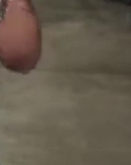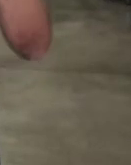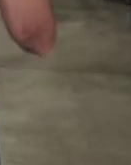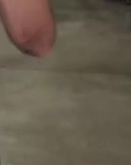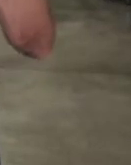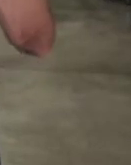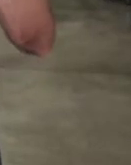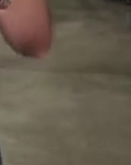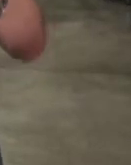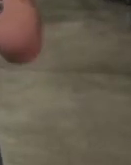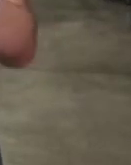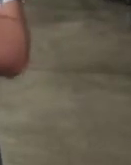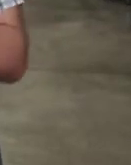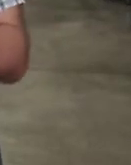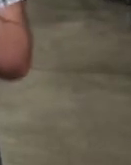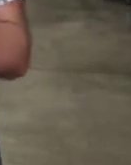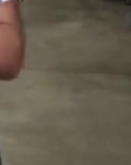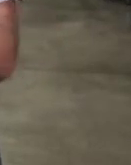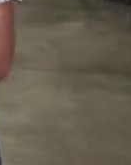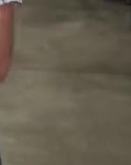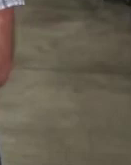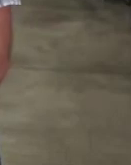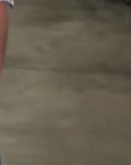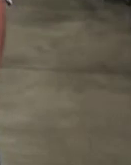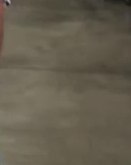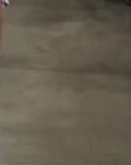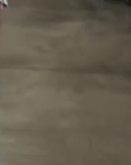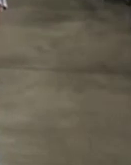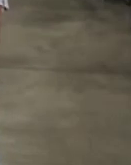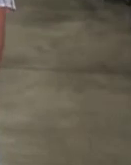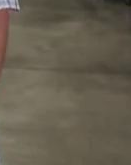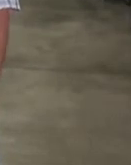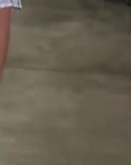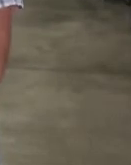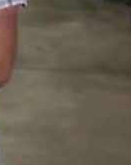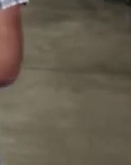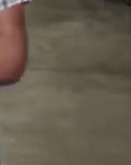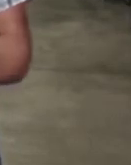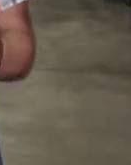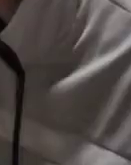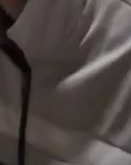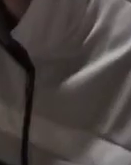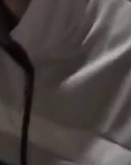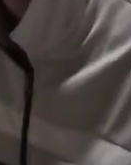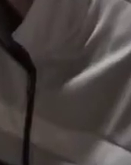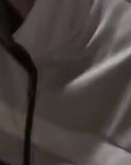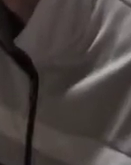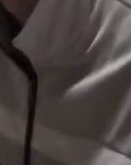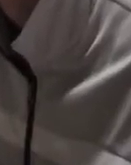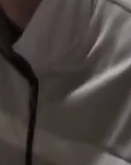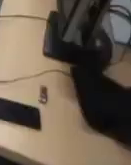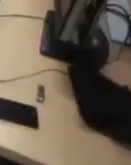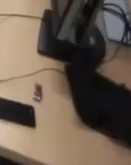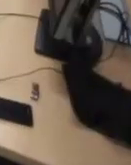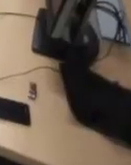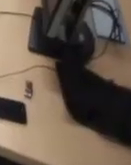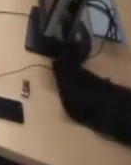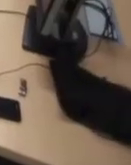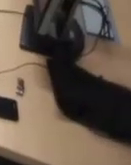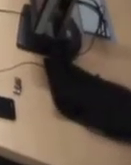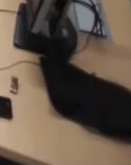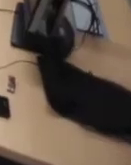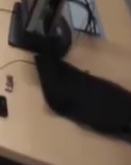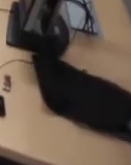cómo trabajar un diseño, cuáles son las facetas, lo mismo en la parte de la producción. La idea es ojalá poder trabajar en